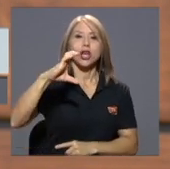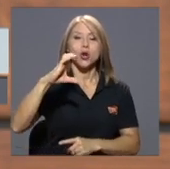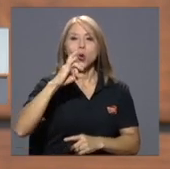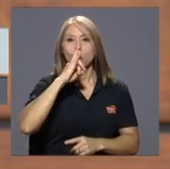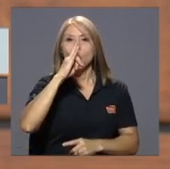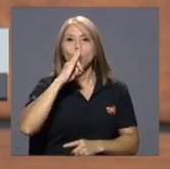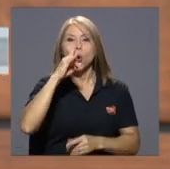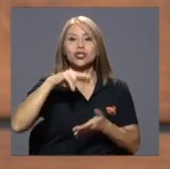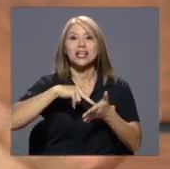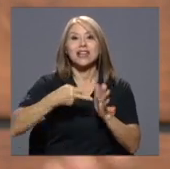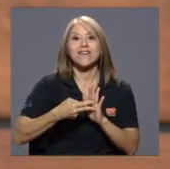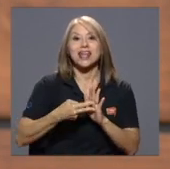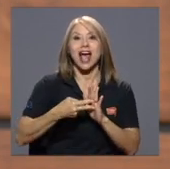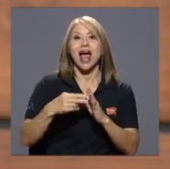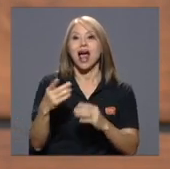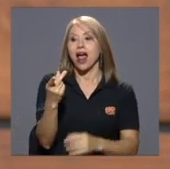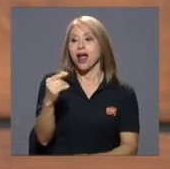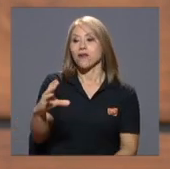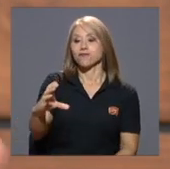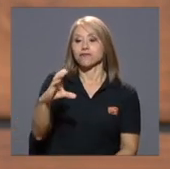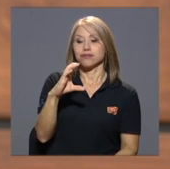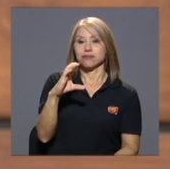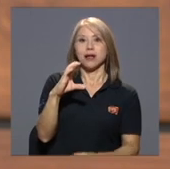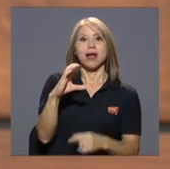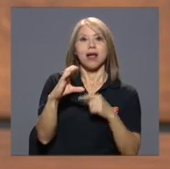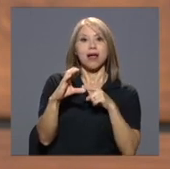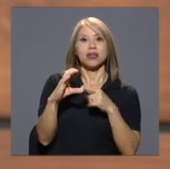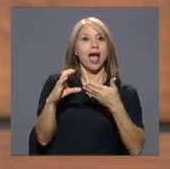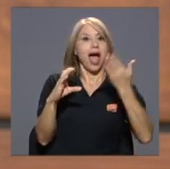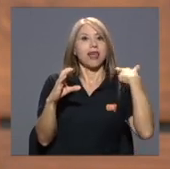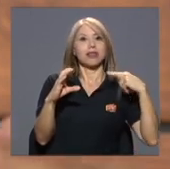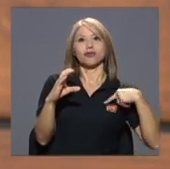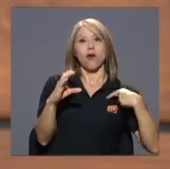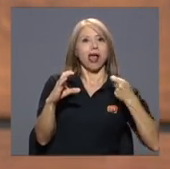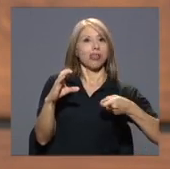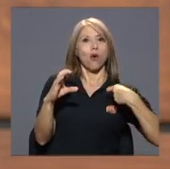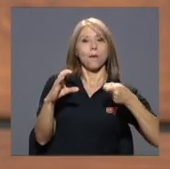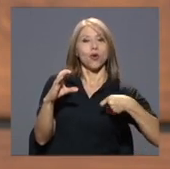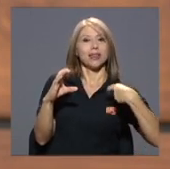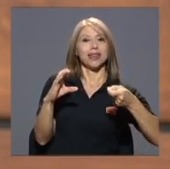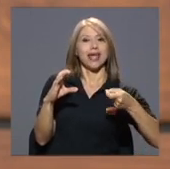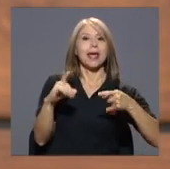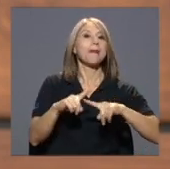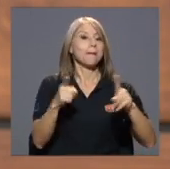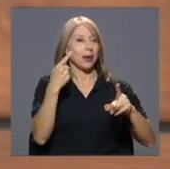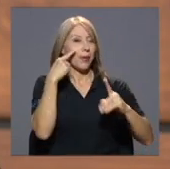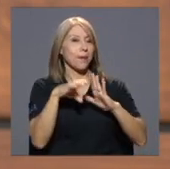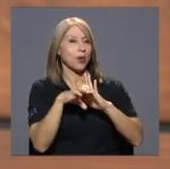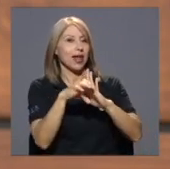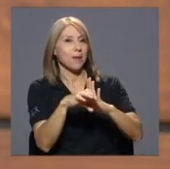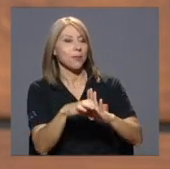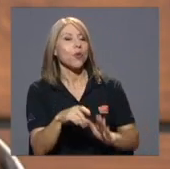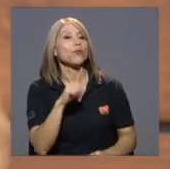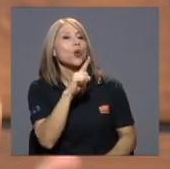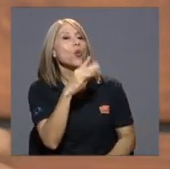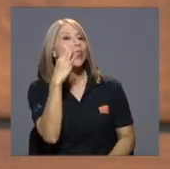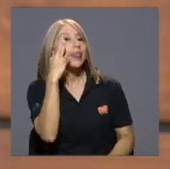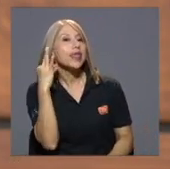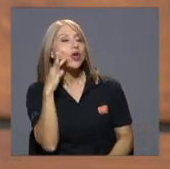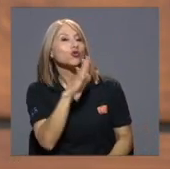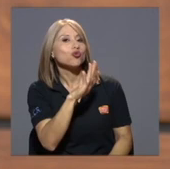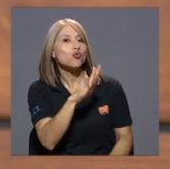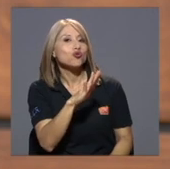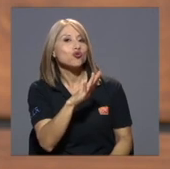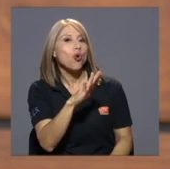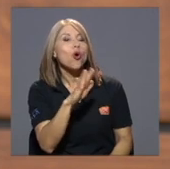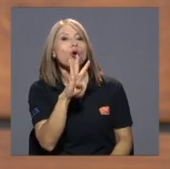cual no aportaste. Pero como les comentaba antes, ustedes agarren a cualquier tío suyo que recibe una pensión de 400